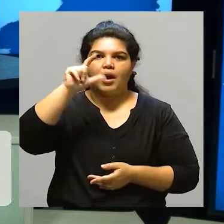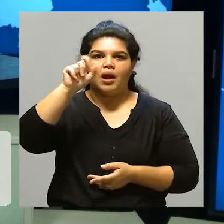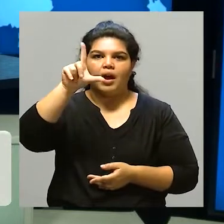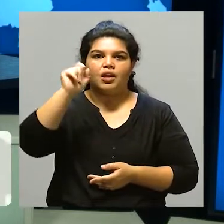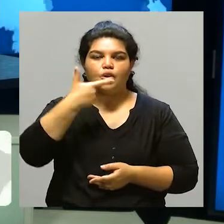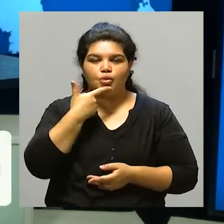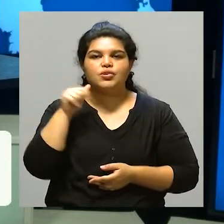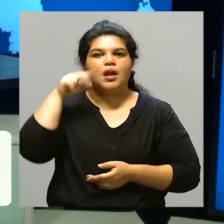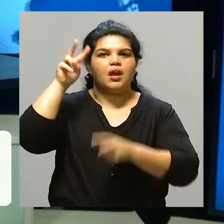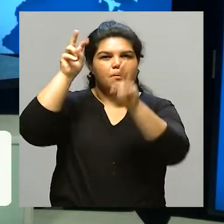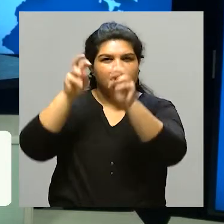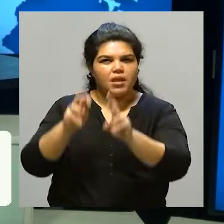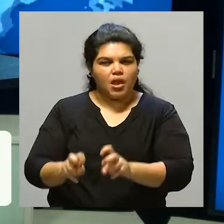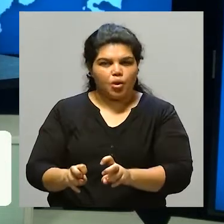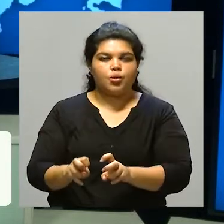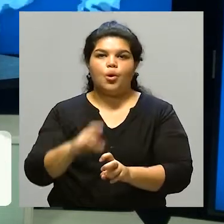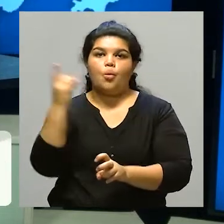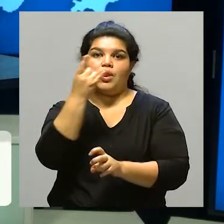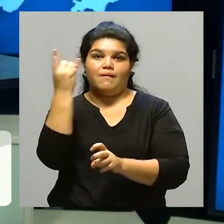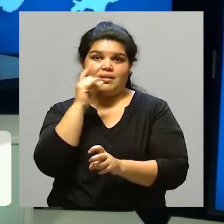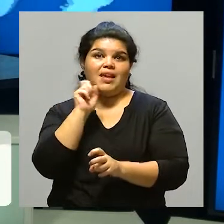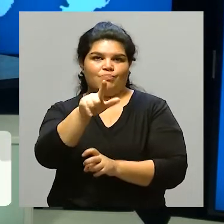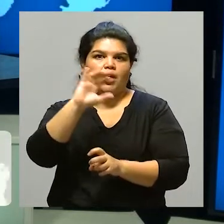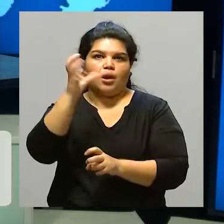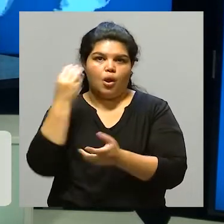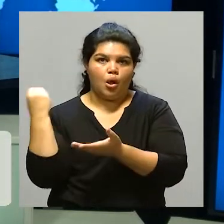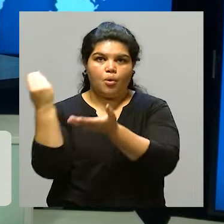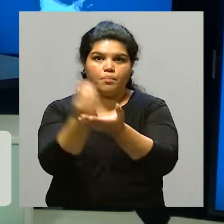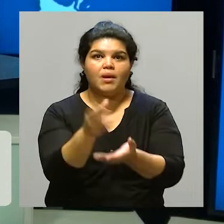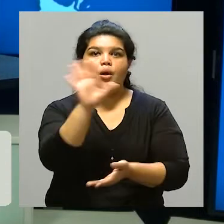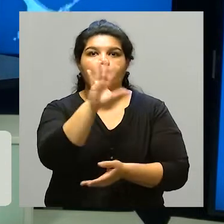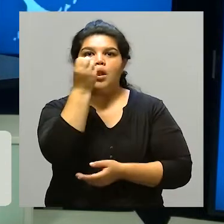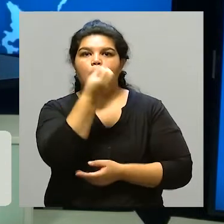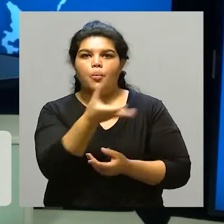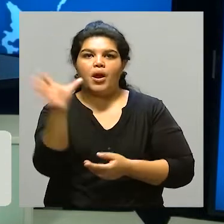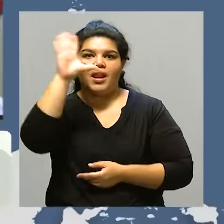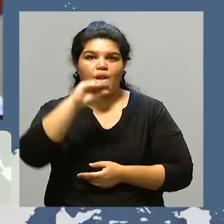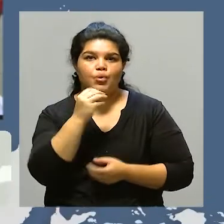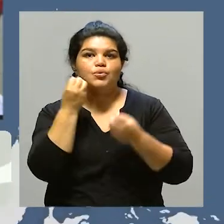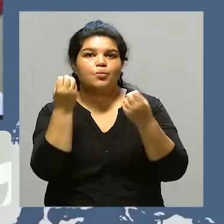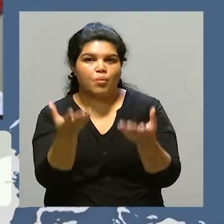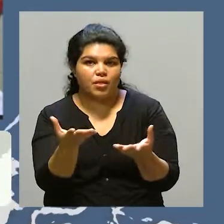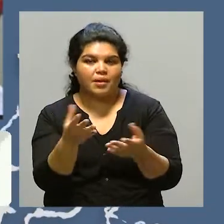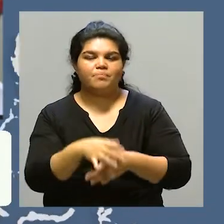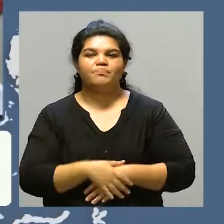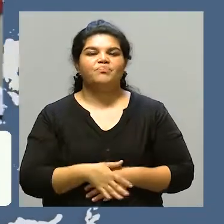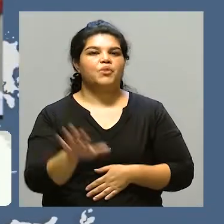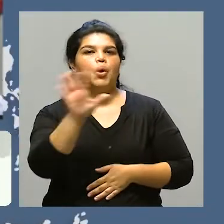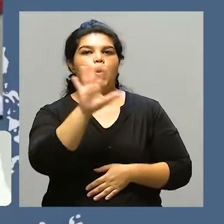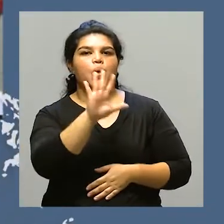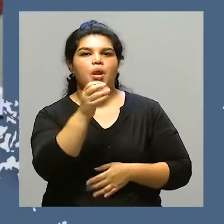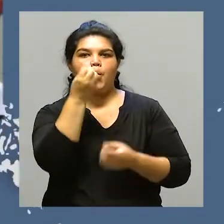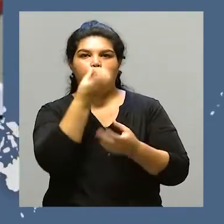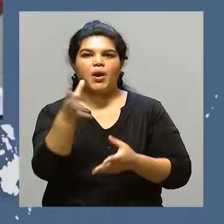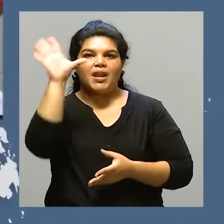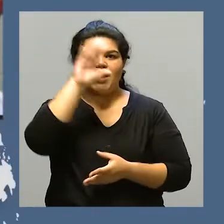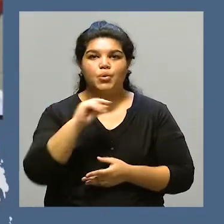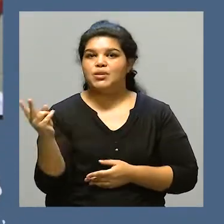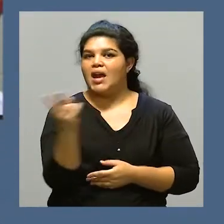docente e investigador de la Universidad de Antioquia, a quien le damos las buenas noches. ¿Qué tal? ¿Cómo le va, Juan Carlos? Buenas noches, Claudia y